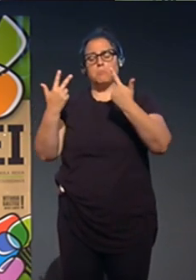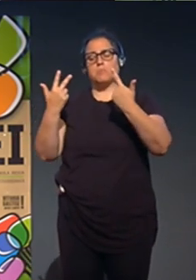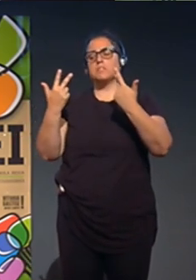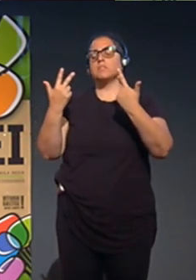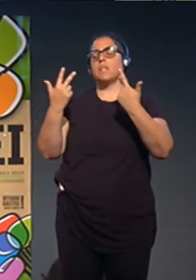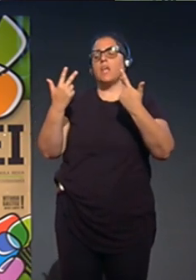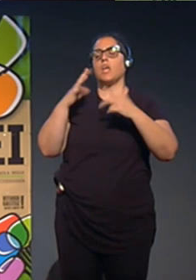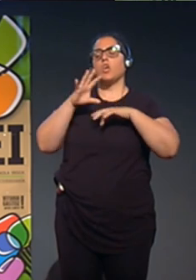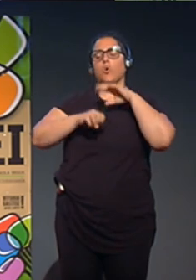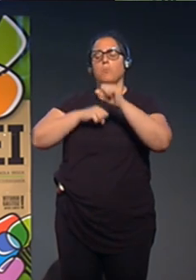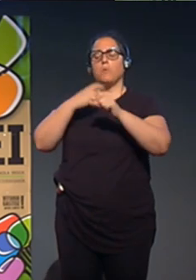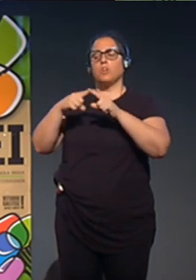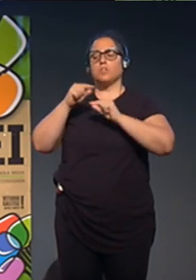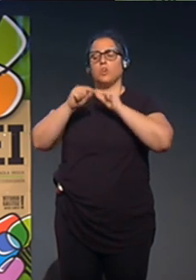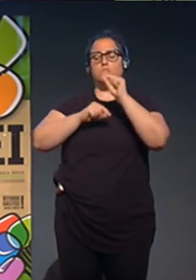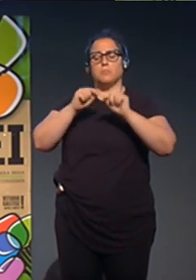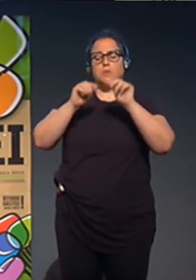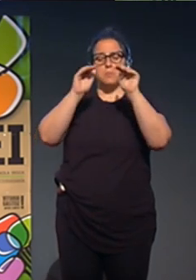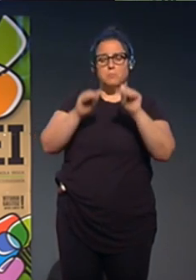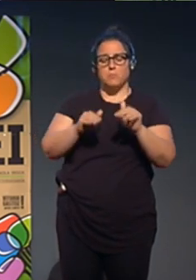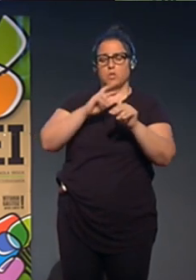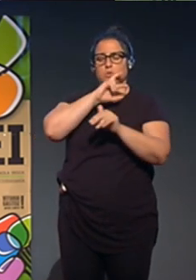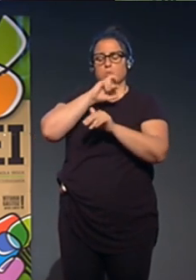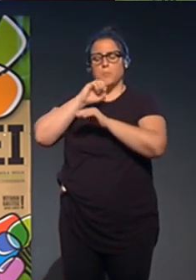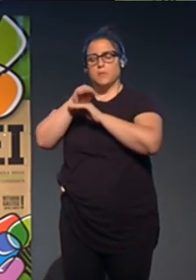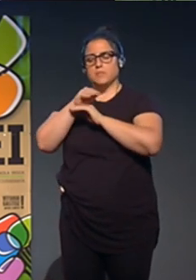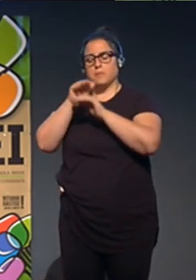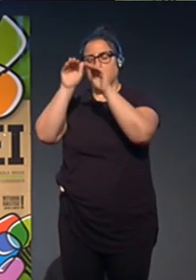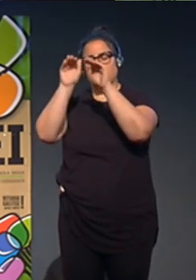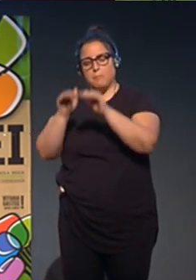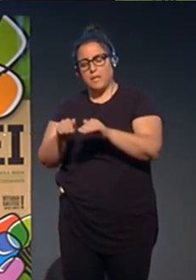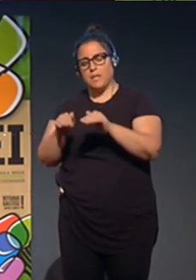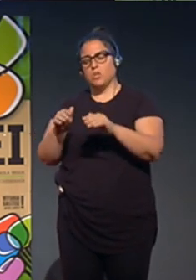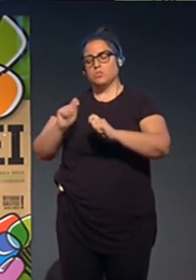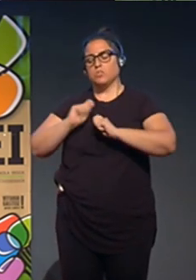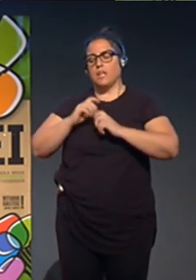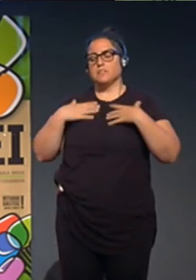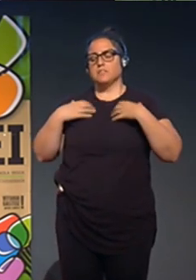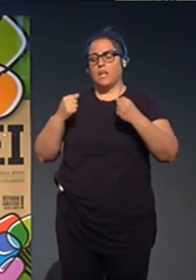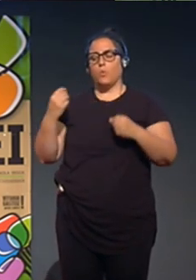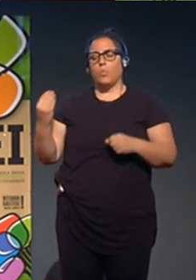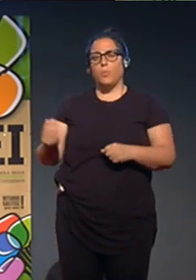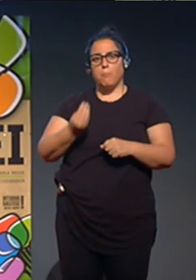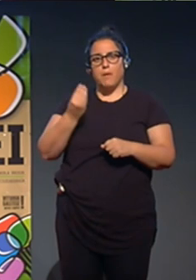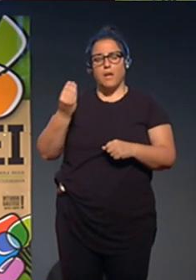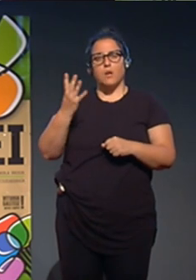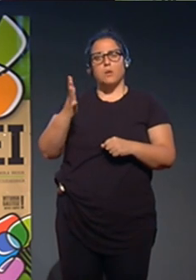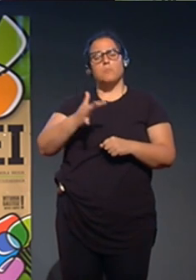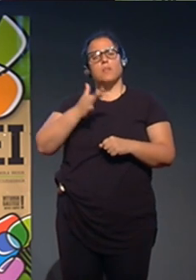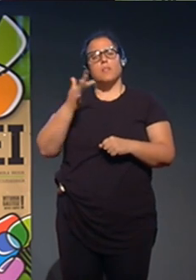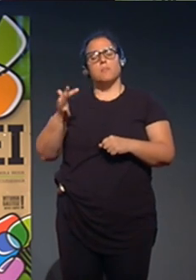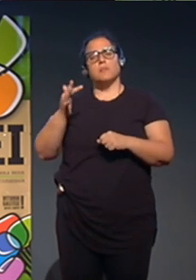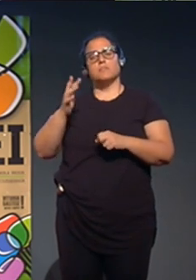menos que son de cercanía que llevan menos preservantes y por tanto son mejores para la salud pero aparte de eso está el reinvertir